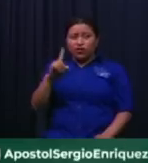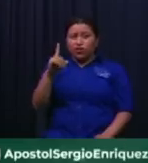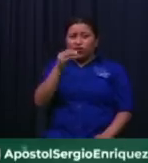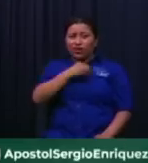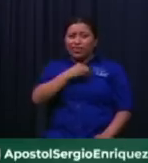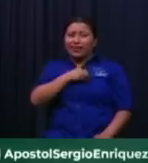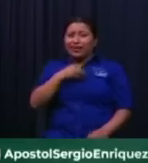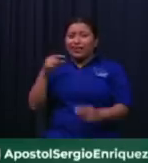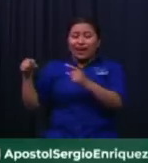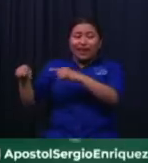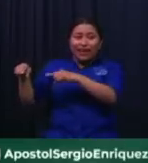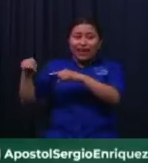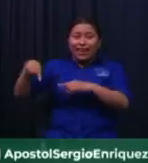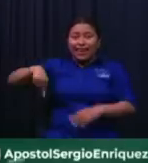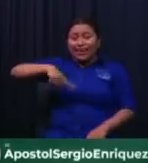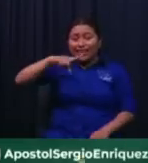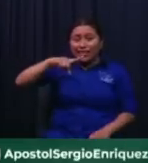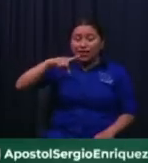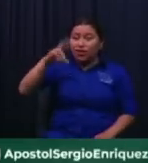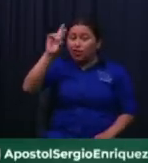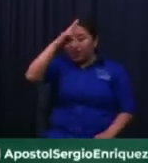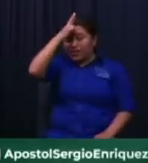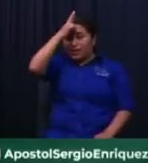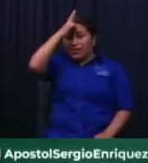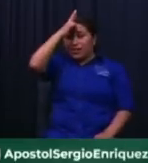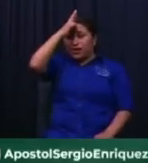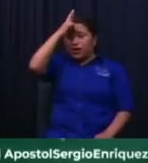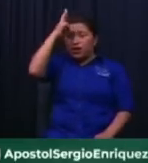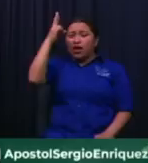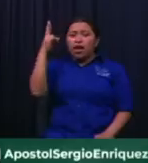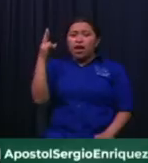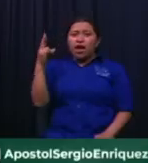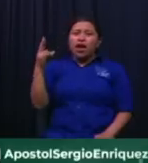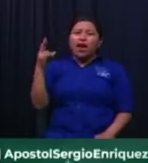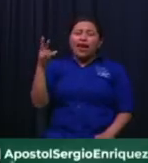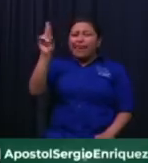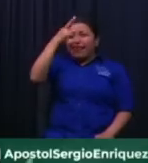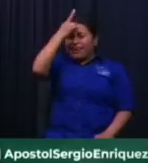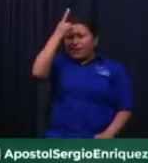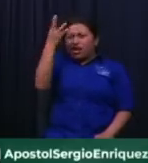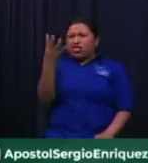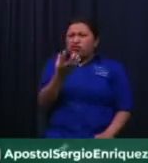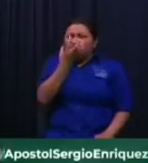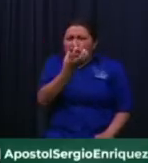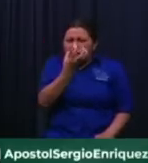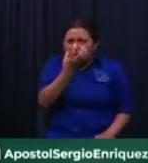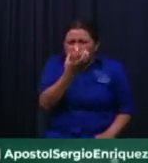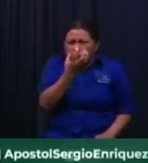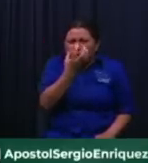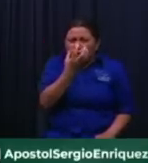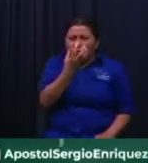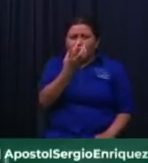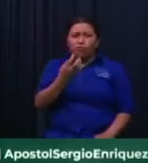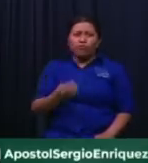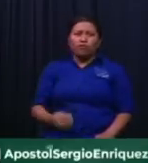Transmitido por los eunucos. Entonces el rey se enojó mucho y se encendió su furor en él.